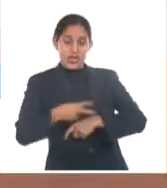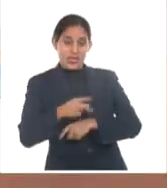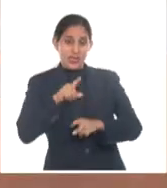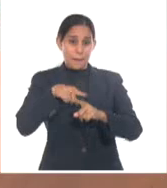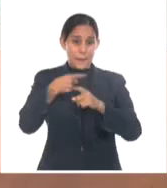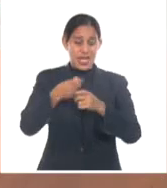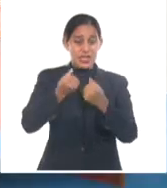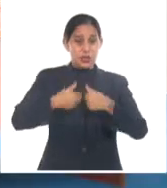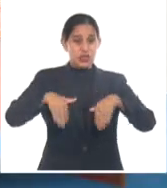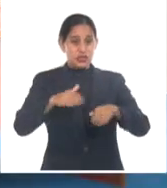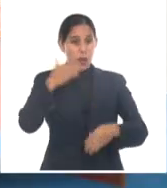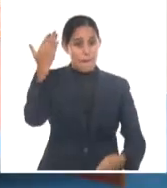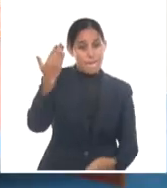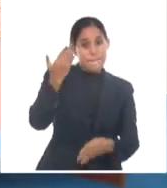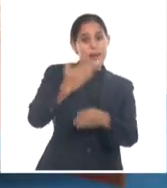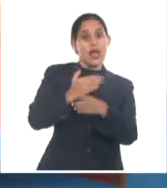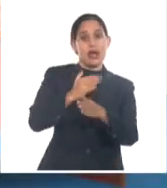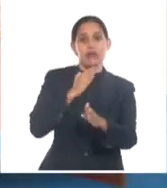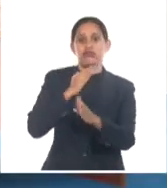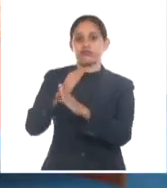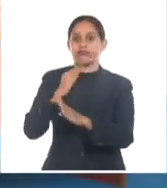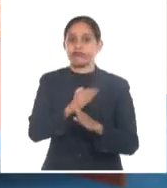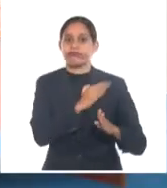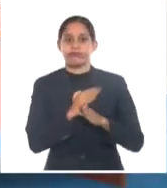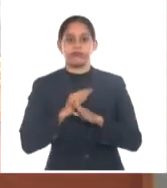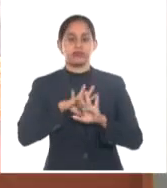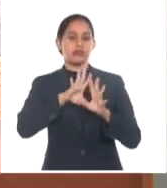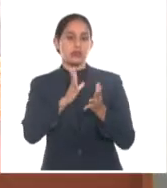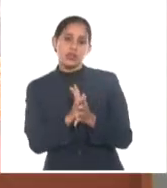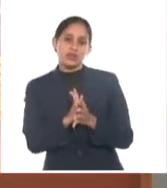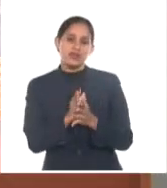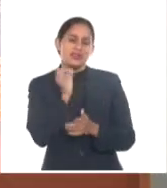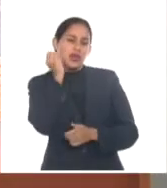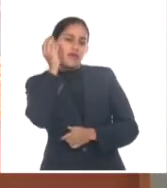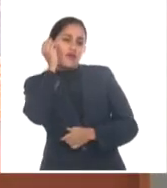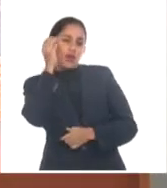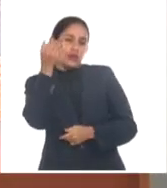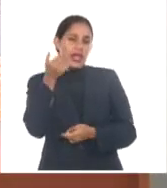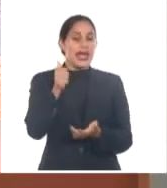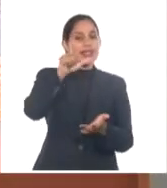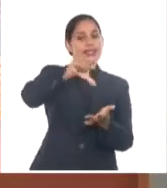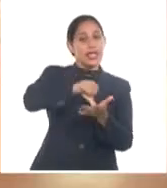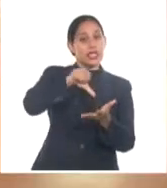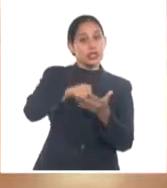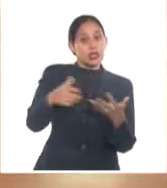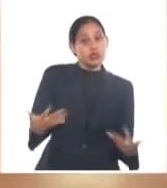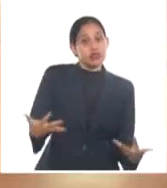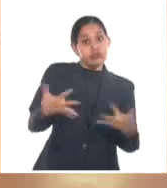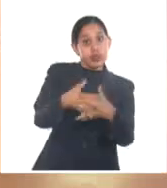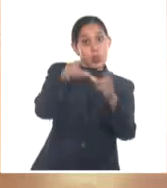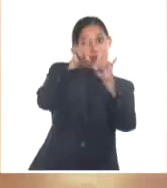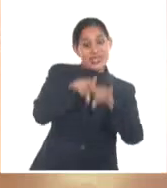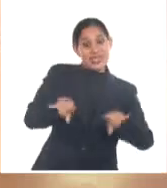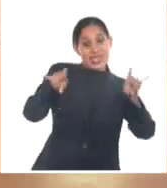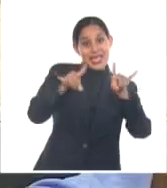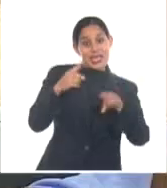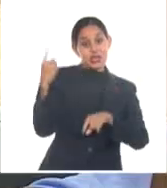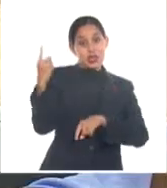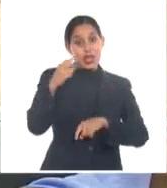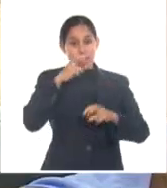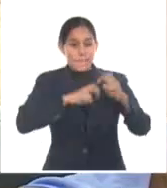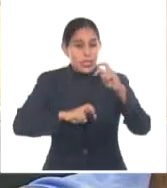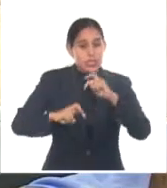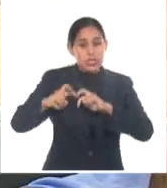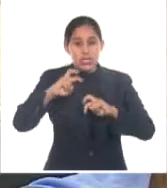del bloqueo en el sector energético, se crea el Centro de Formación Conjunta entre la Universidad Nacional de Investigación,